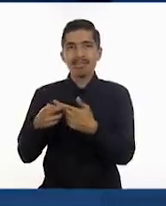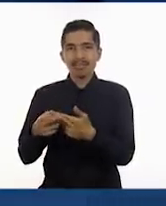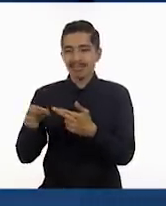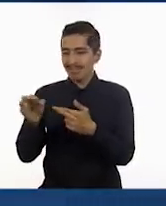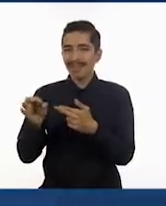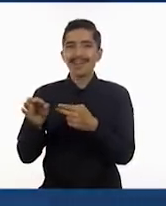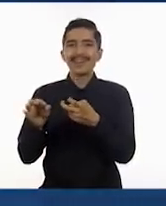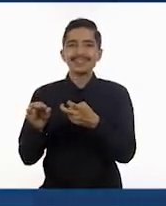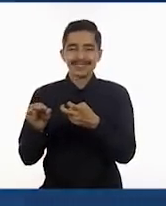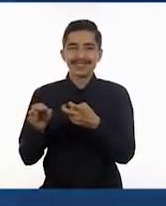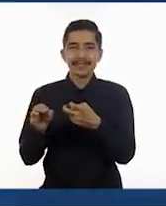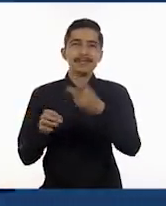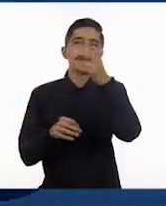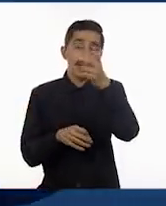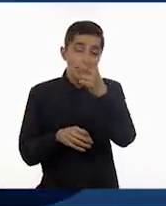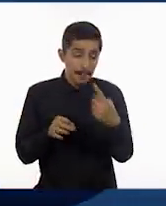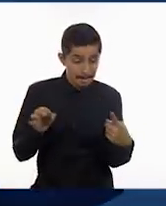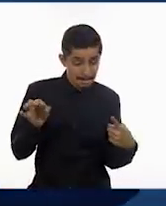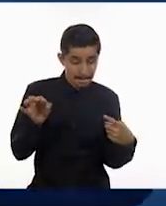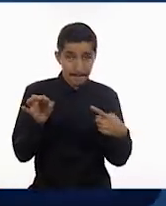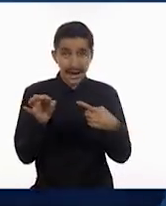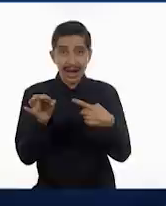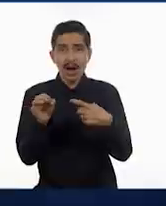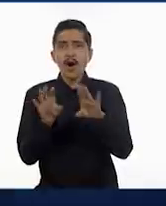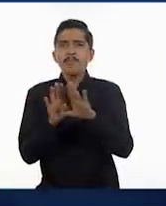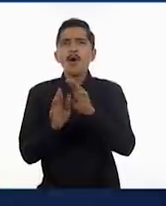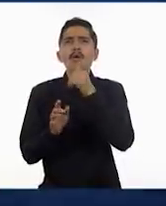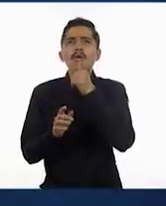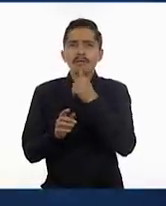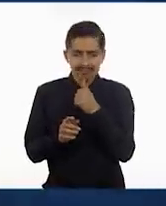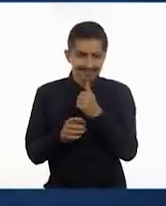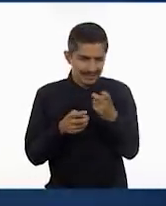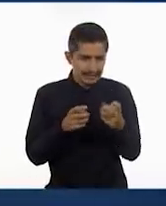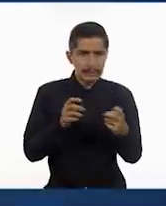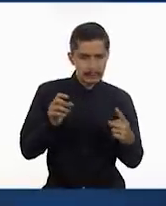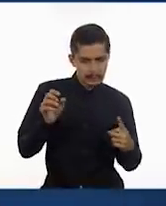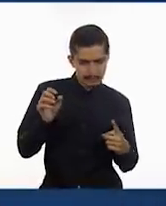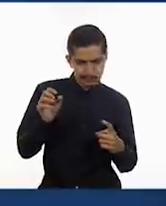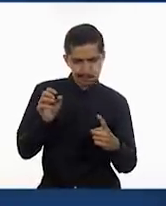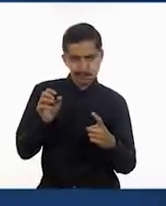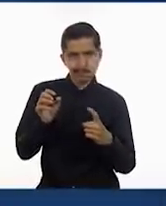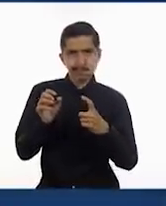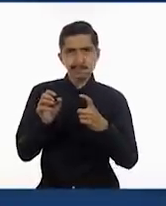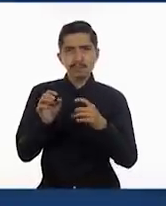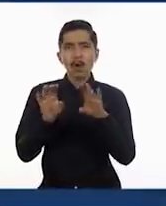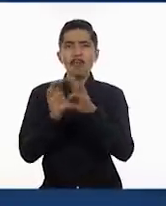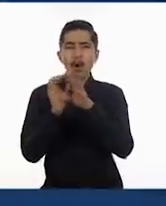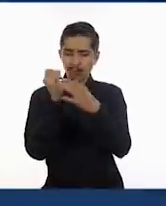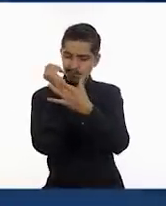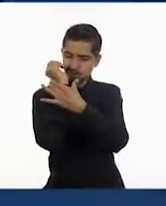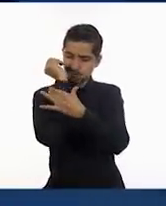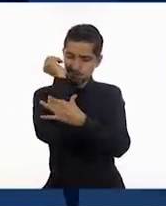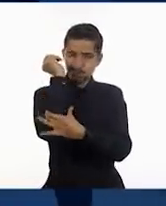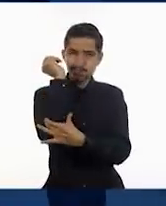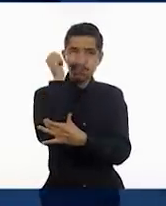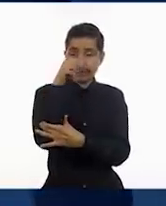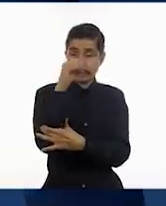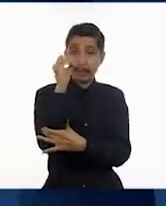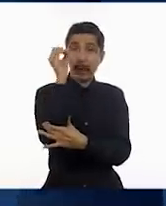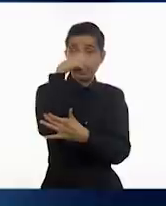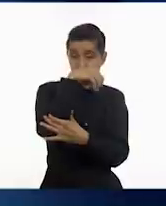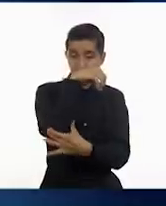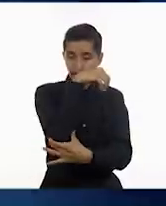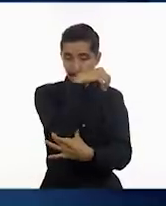El espermatozoide es depositado dentro de la vagina y tiene que pasar lo que es el cuello de la matriz, tiene que pasar lo que es